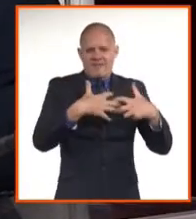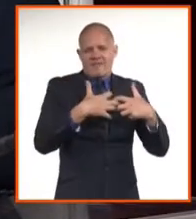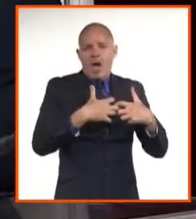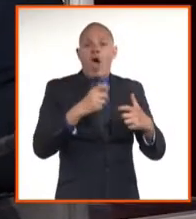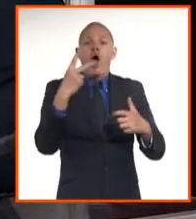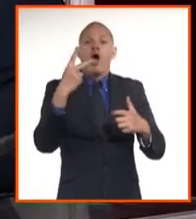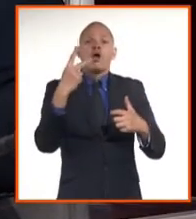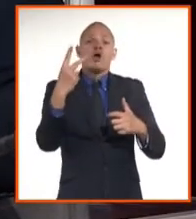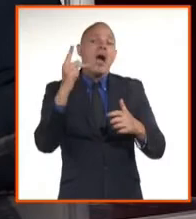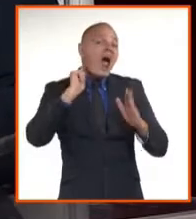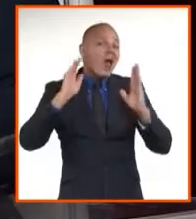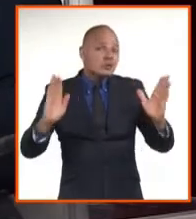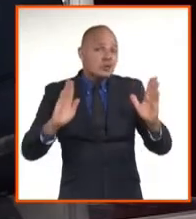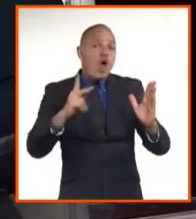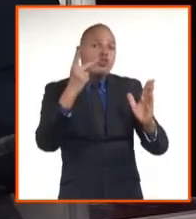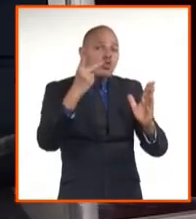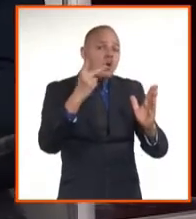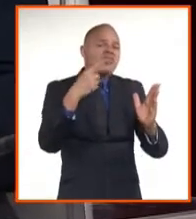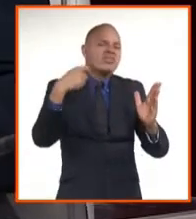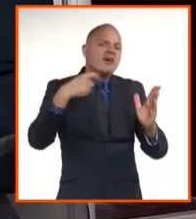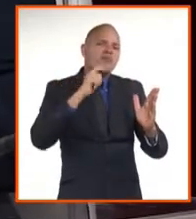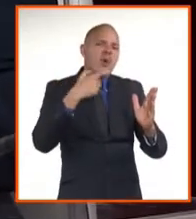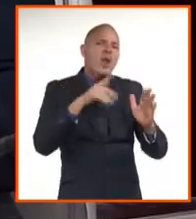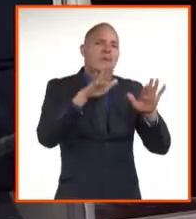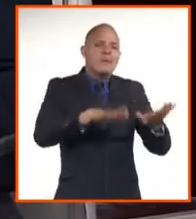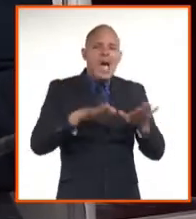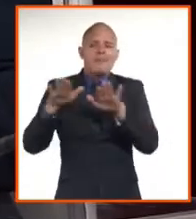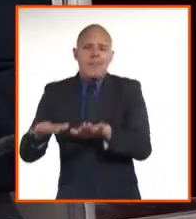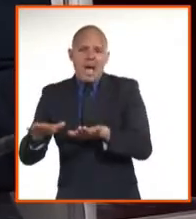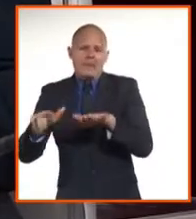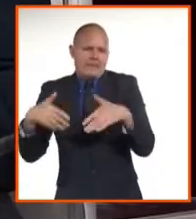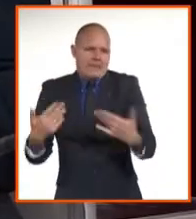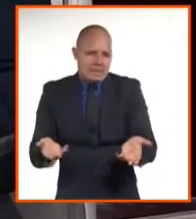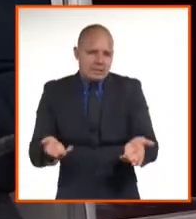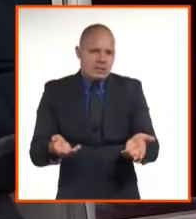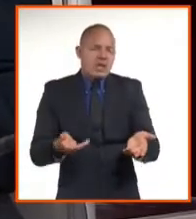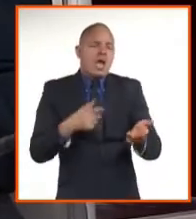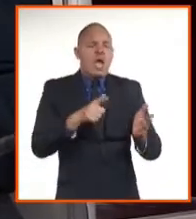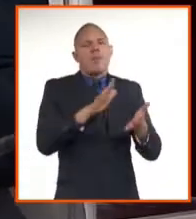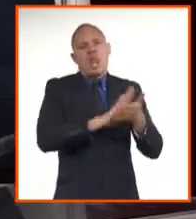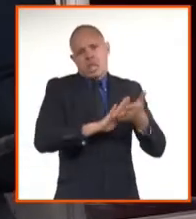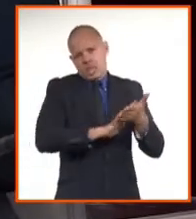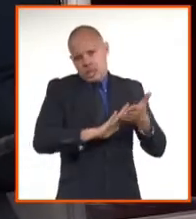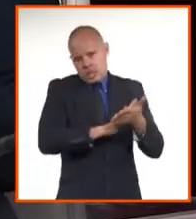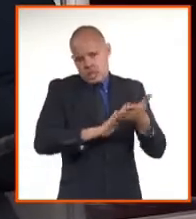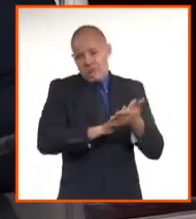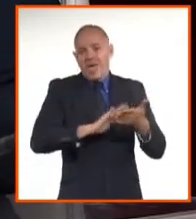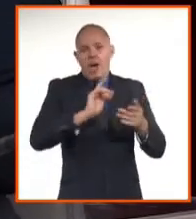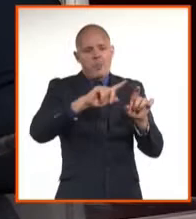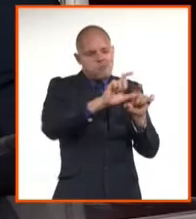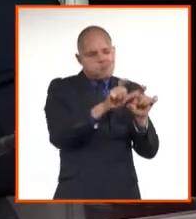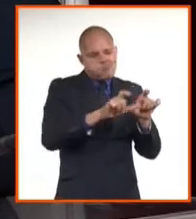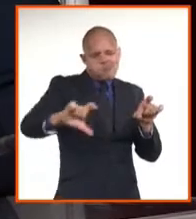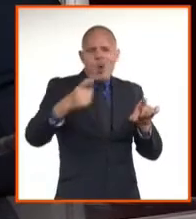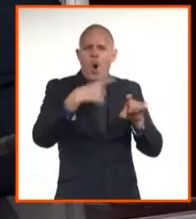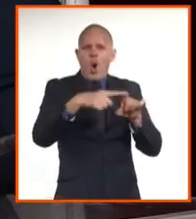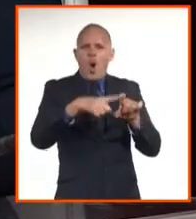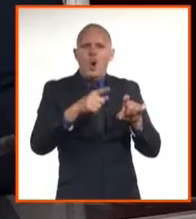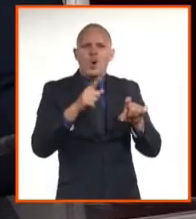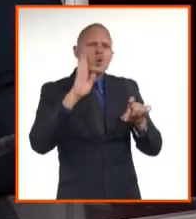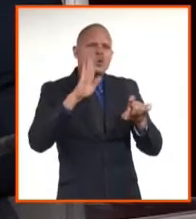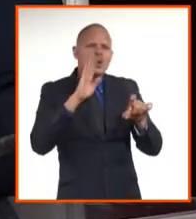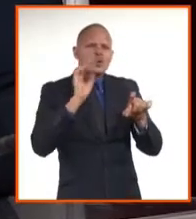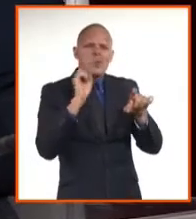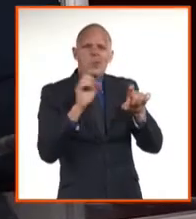unos 10 días. ¿Qué fue lo que se hizo con Felton 1? Es correcto. La máquina 1 de Felton se paró y se le dio. En ese mantenimiento se revisan